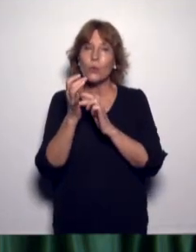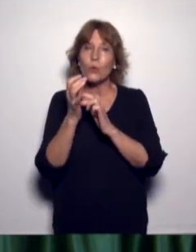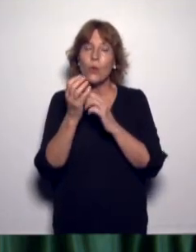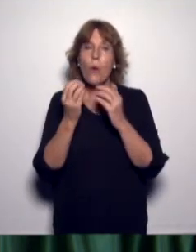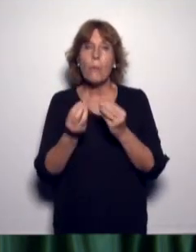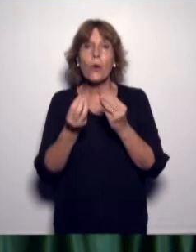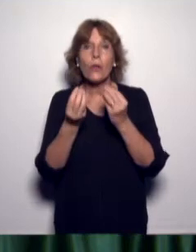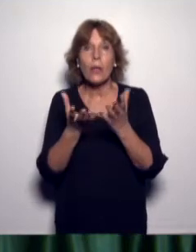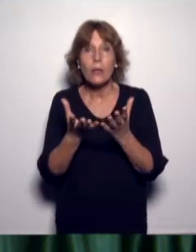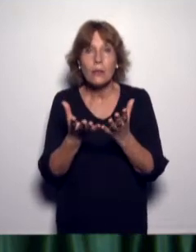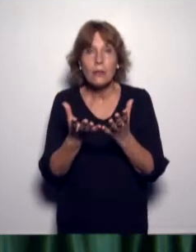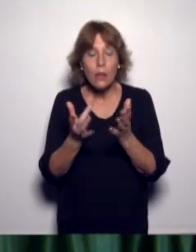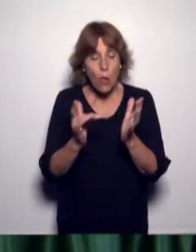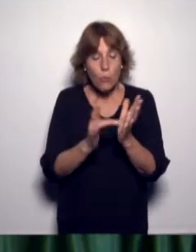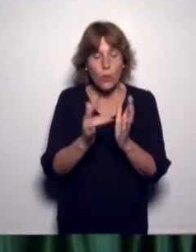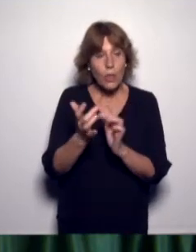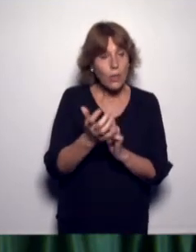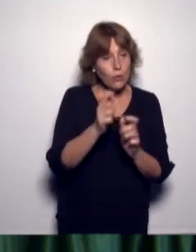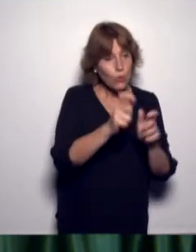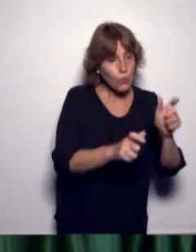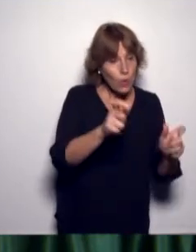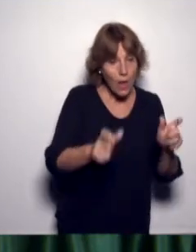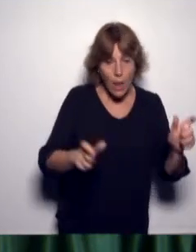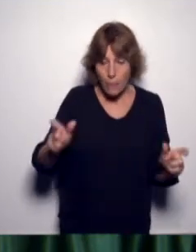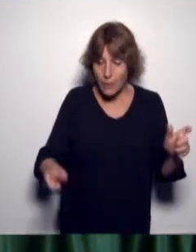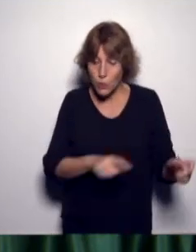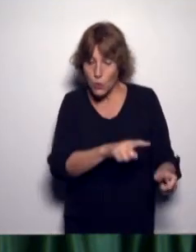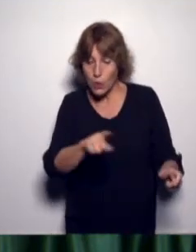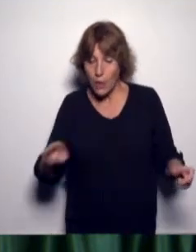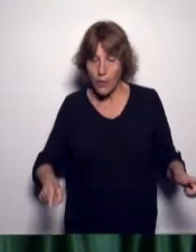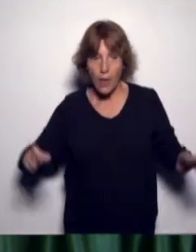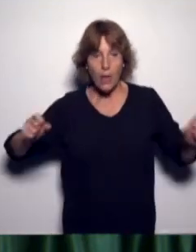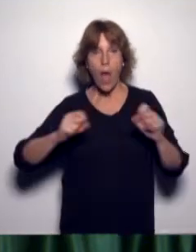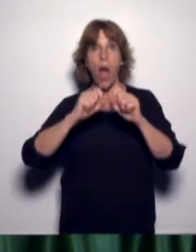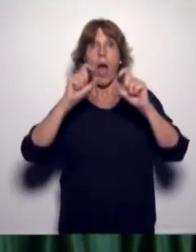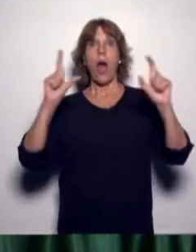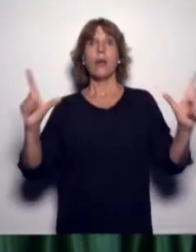despierta admiración, que despierta asombro y demás,